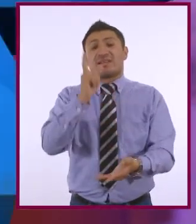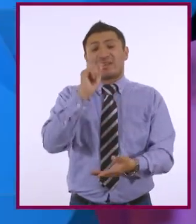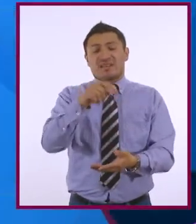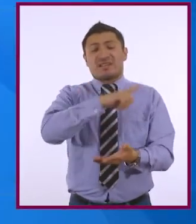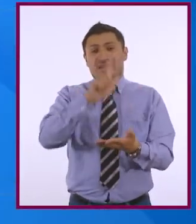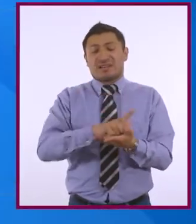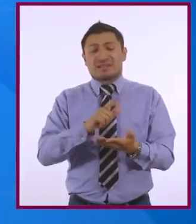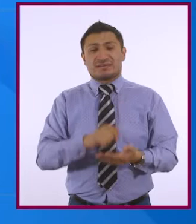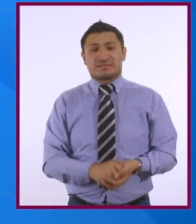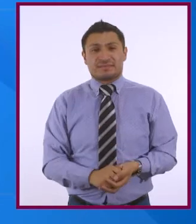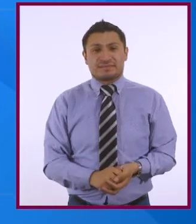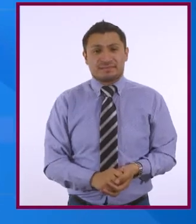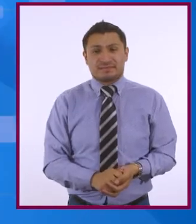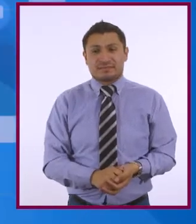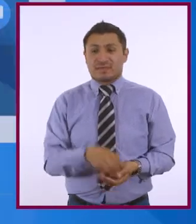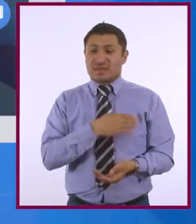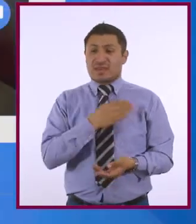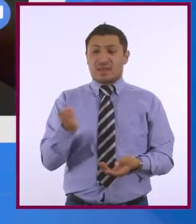ley.